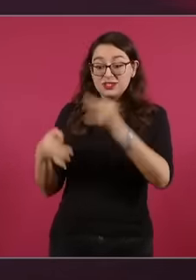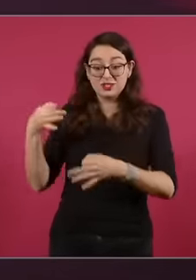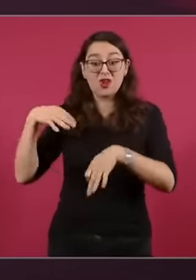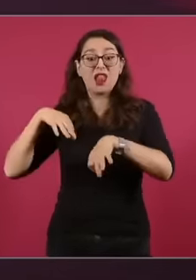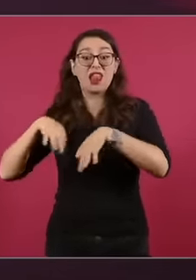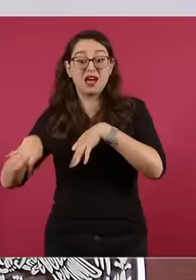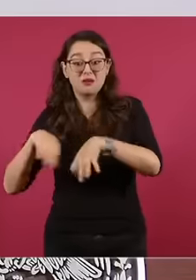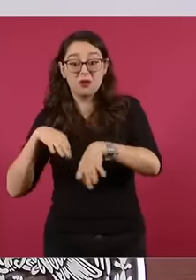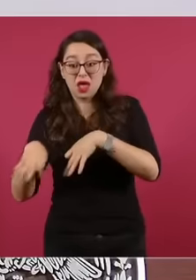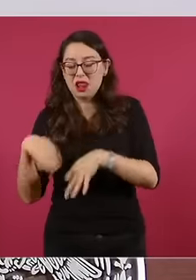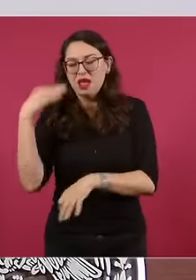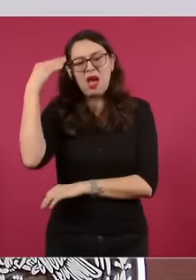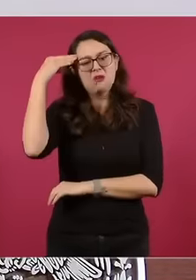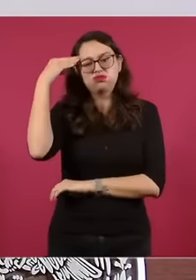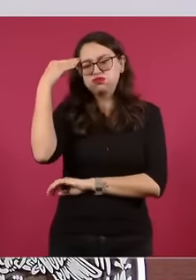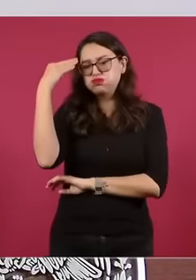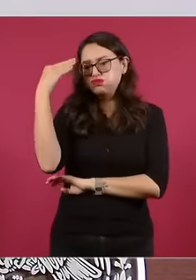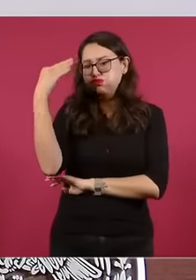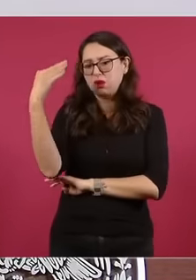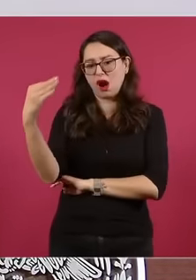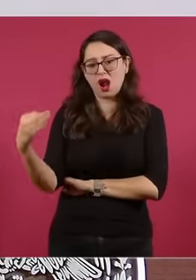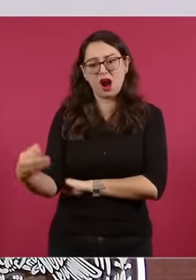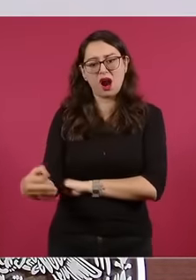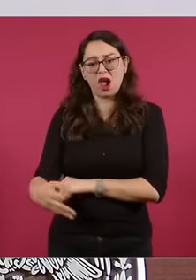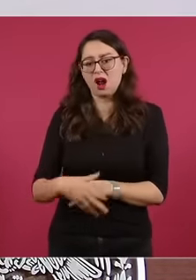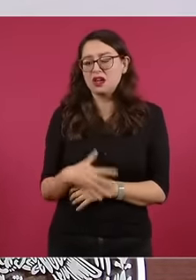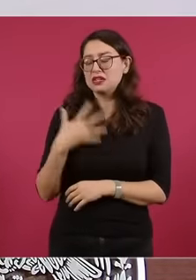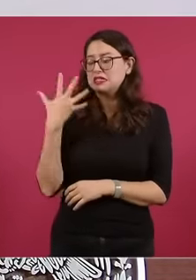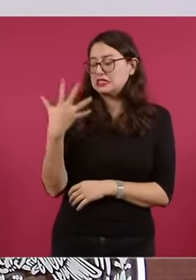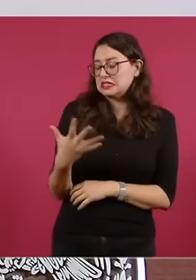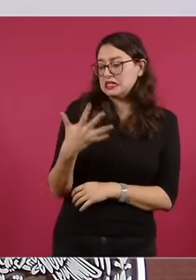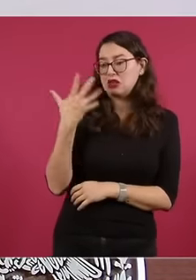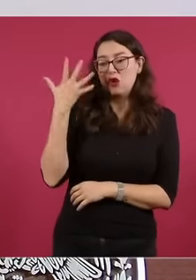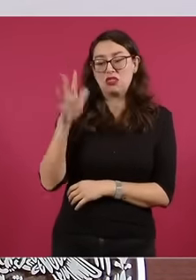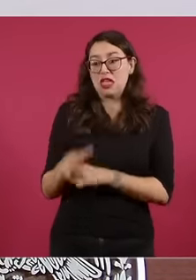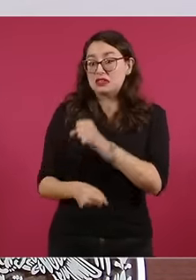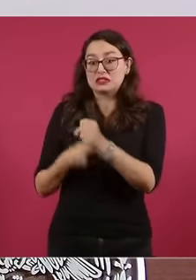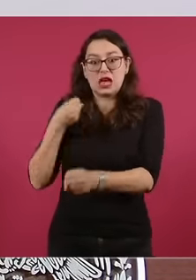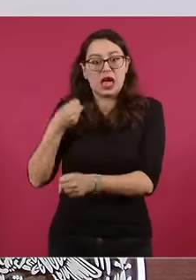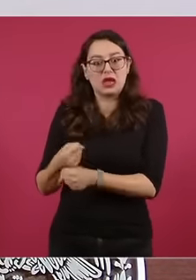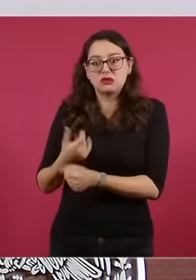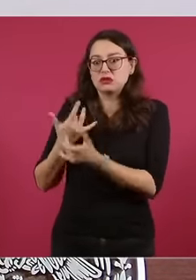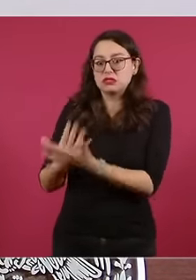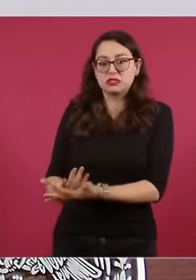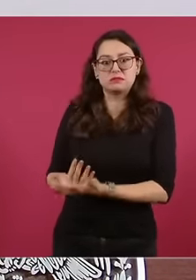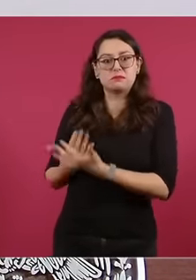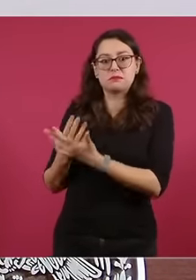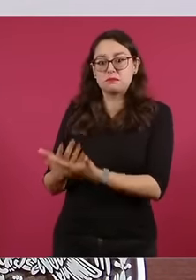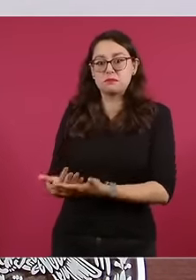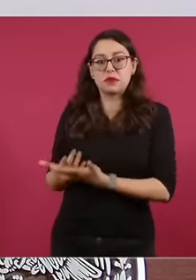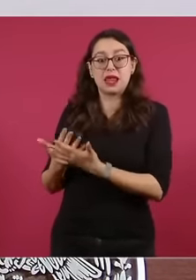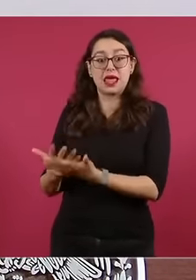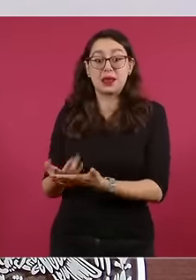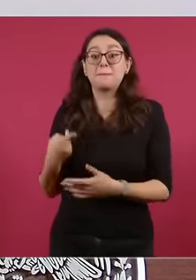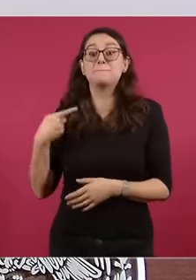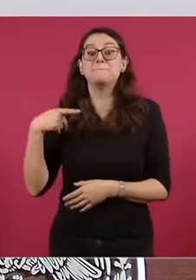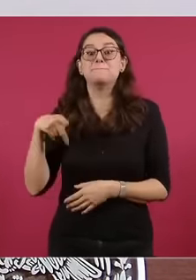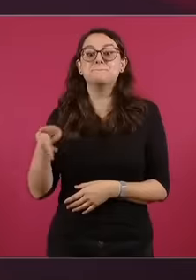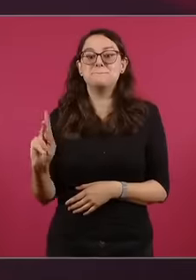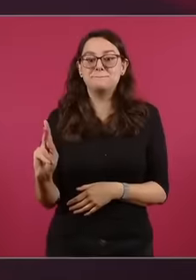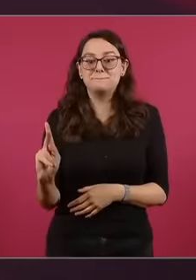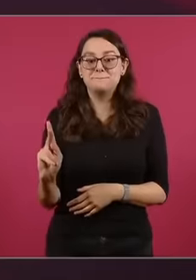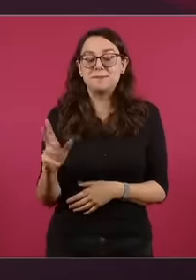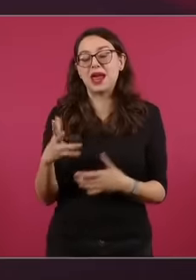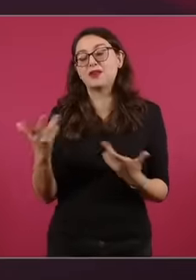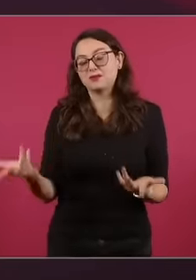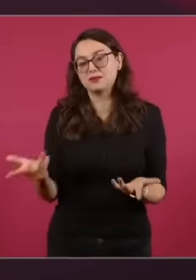5, 7, 10 años, precisamente por todo este mecanismos de recursos. Ahora, como estos juicios son previos a la implementación